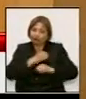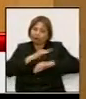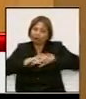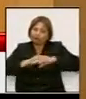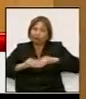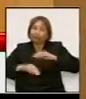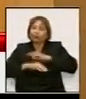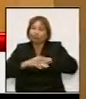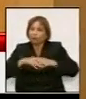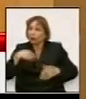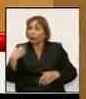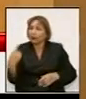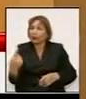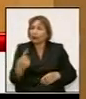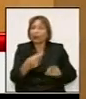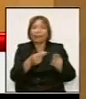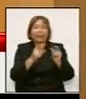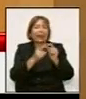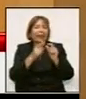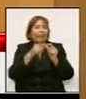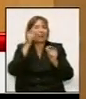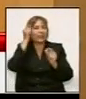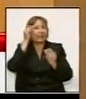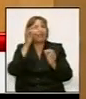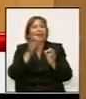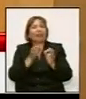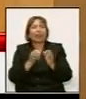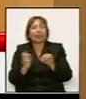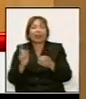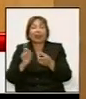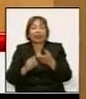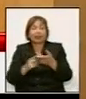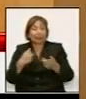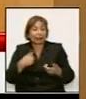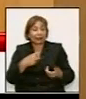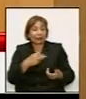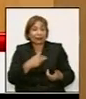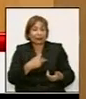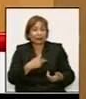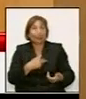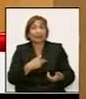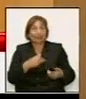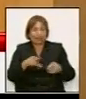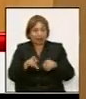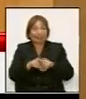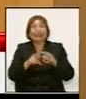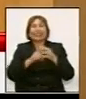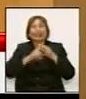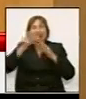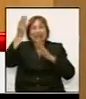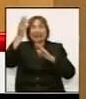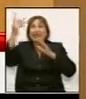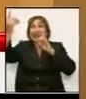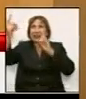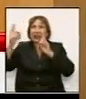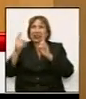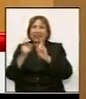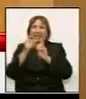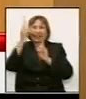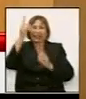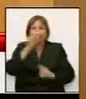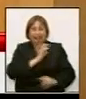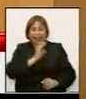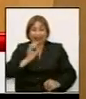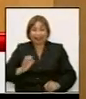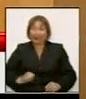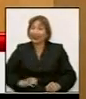mutuamente con palabras de fe, hasta que también nosotros salgamos al encuentro de Cristo y